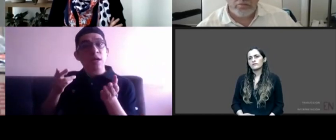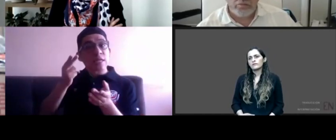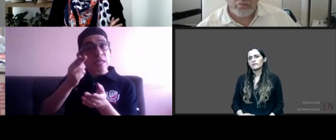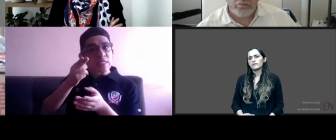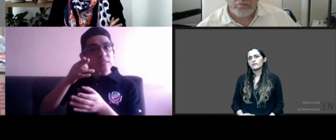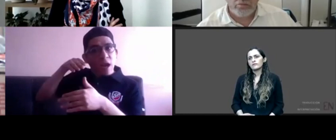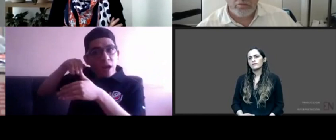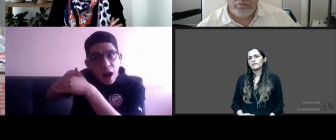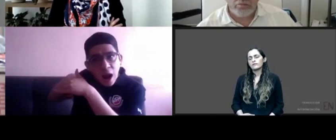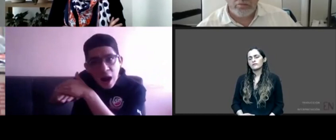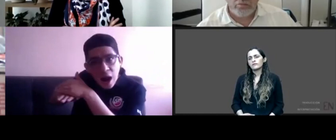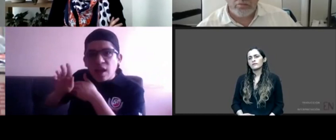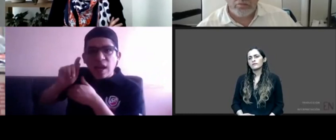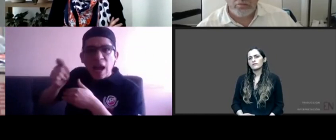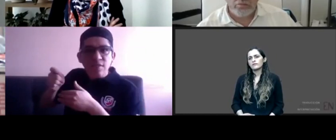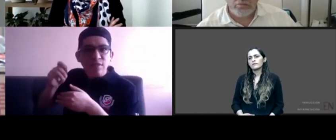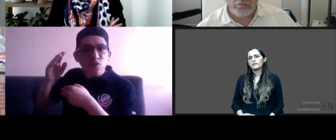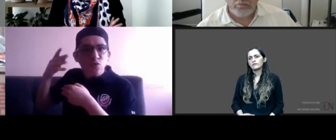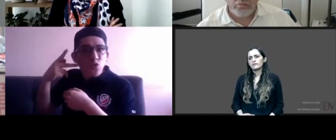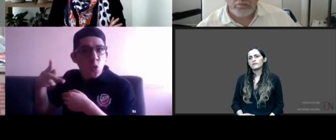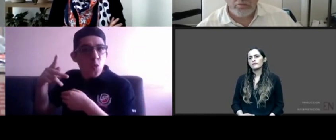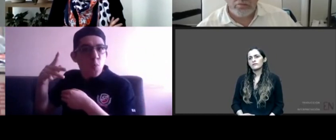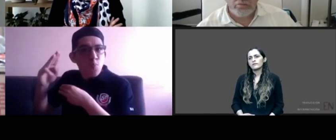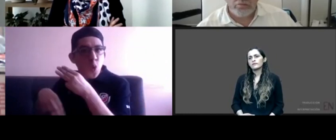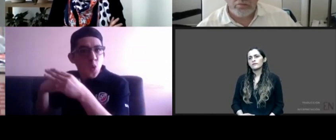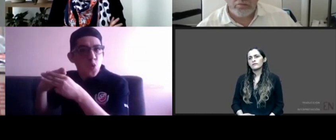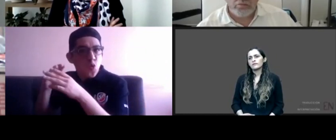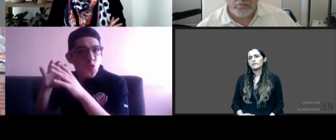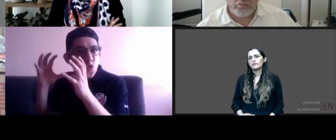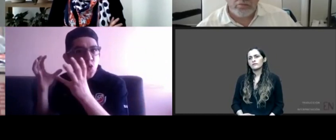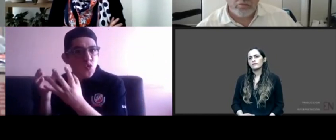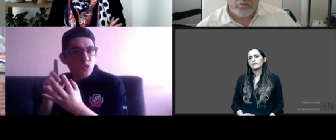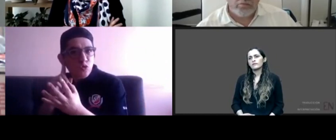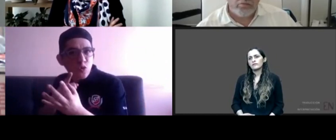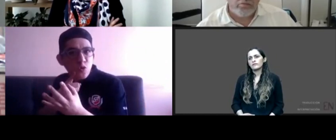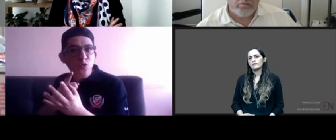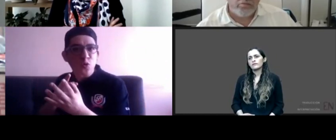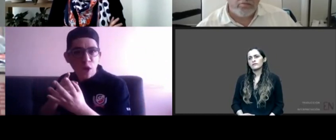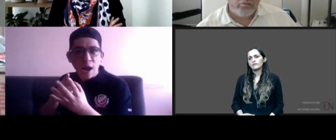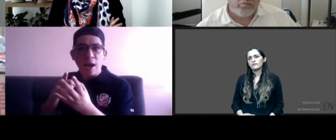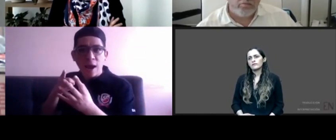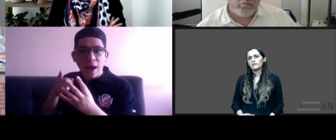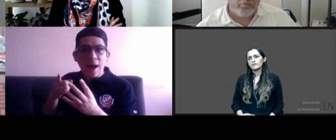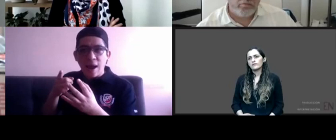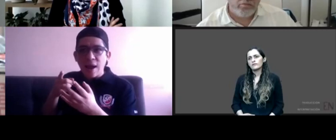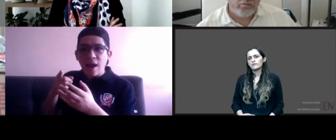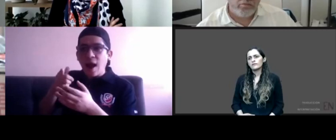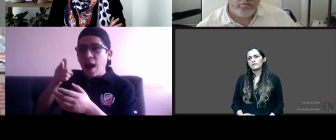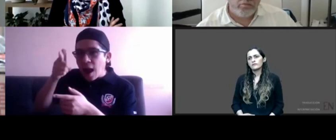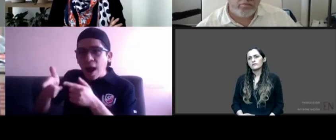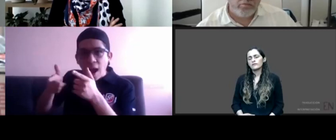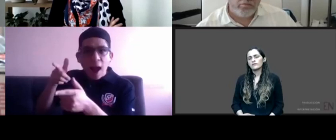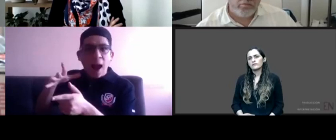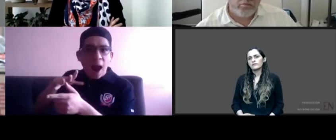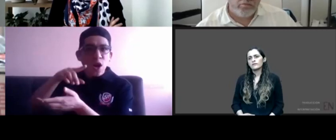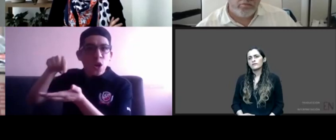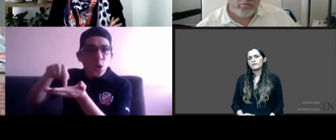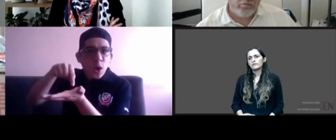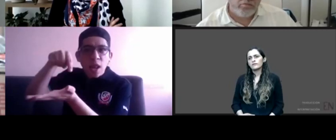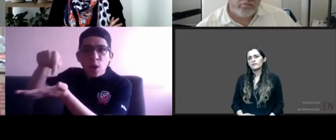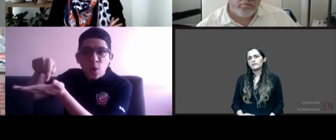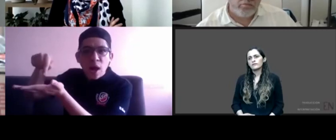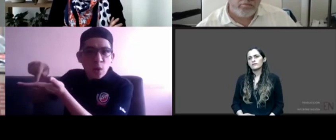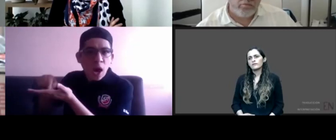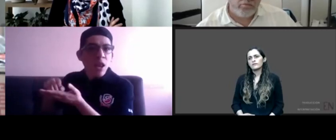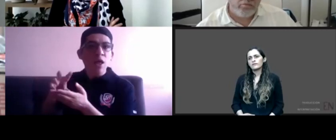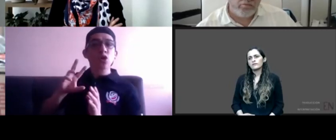si hay personas incluso interesadas en conocer, en saber cómo aprender la lengua de señas, qué es una persona sorda, mi